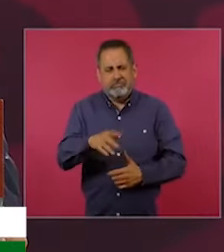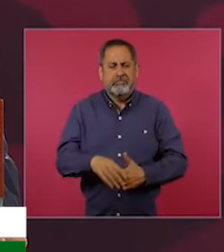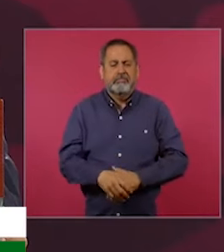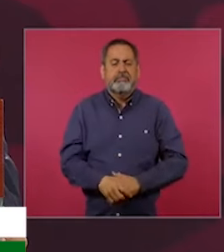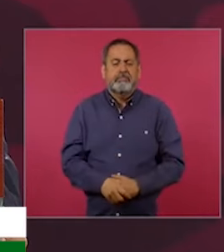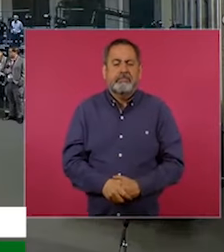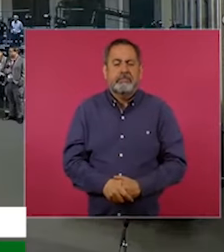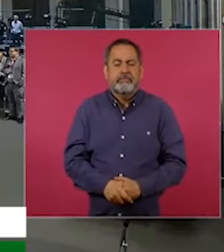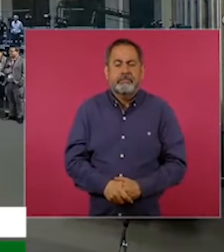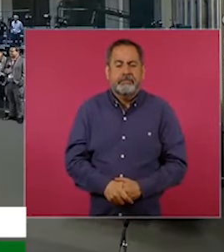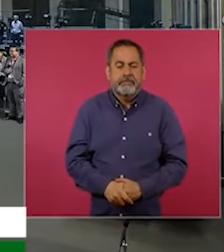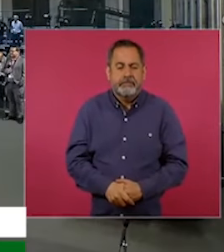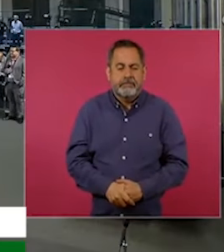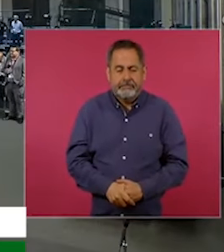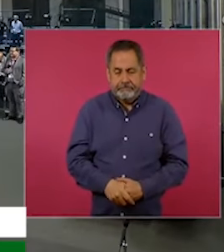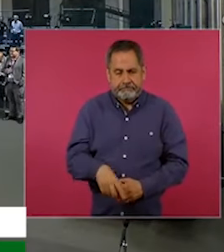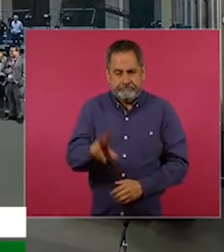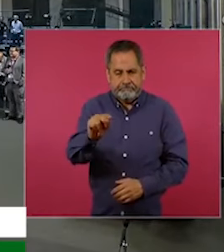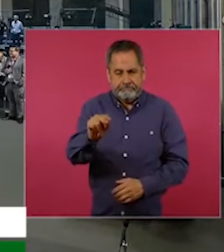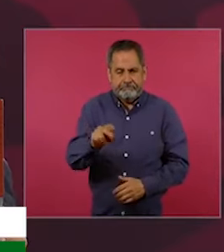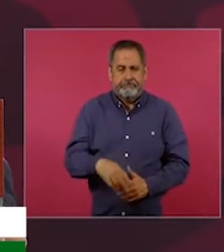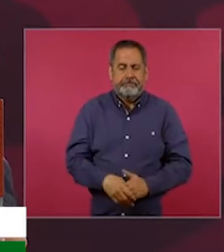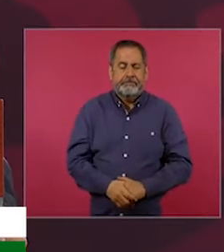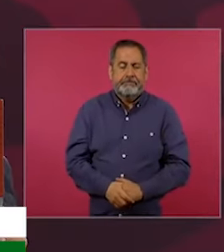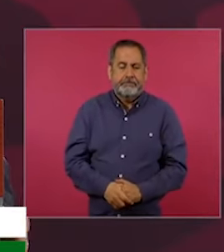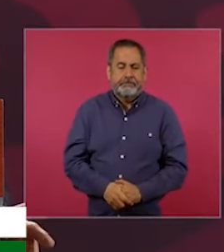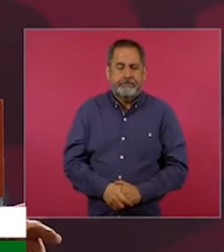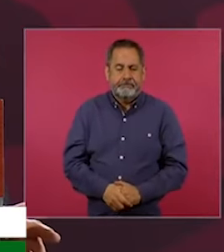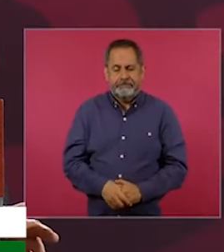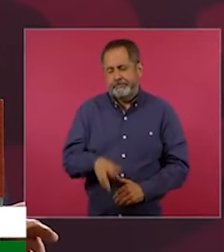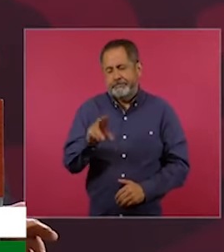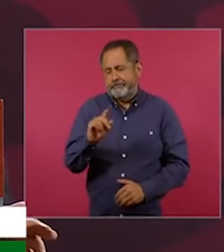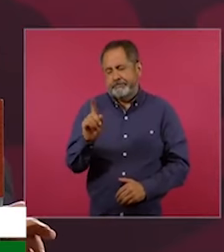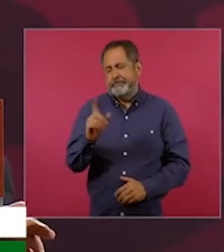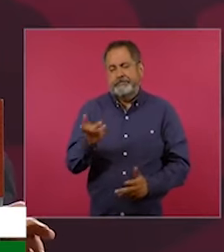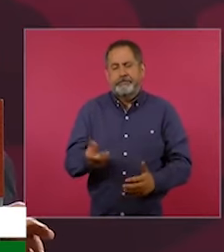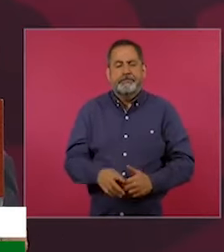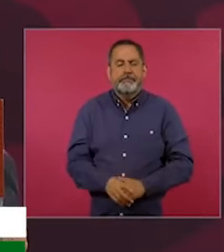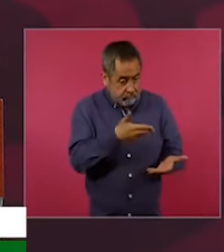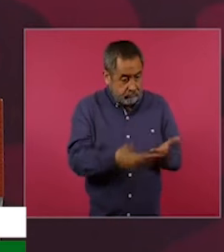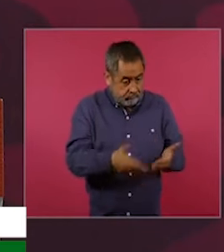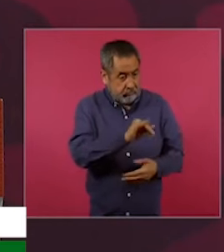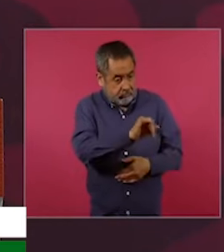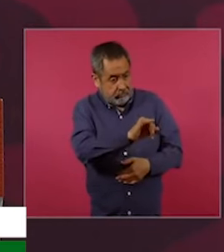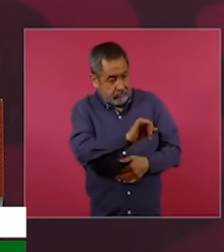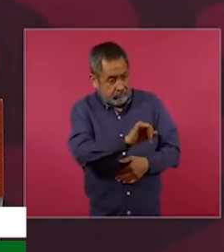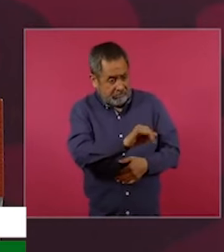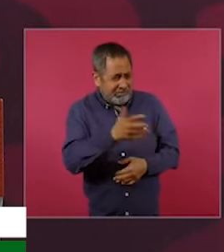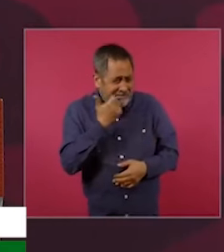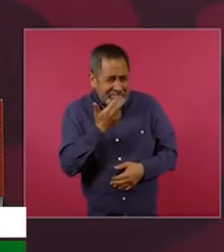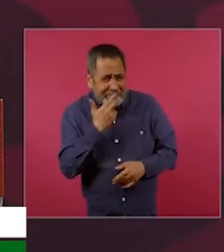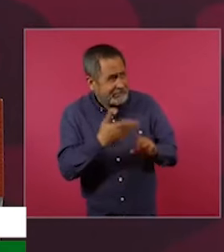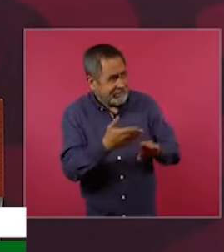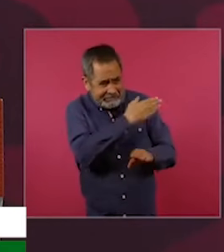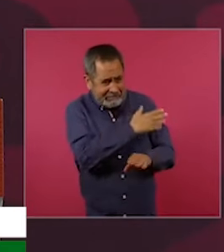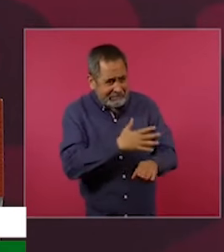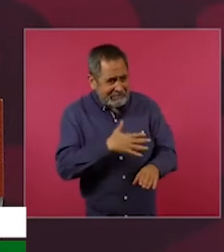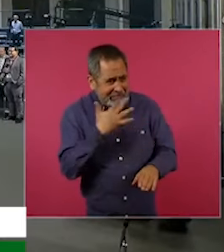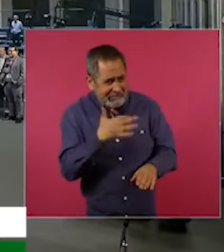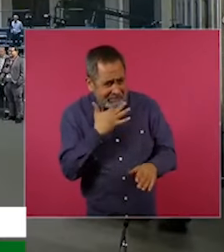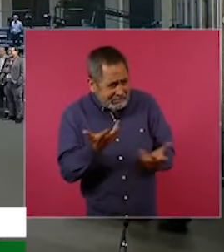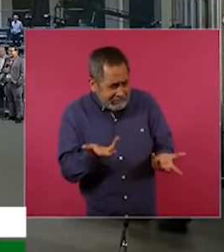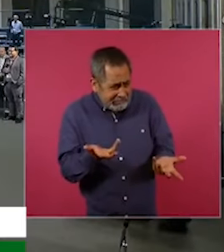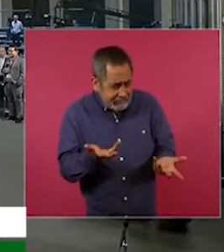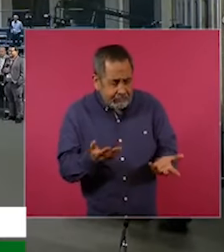López Obrador dio a conocer detalles acerca de la reunión que sostuvo con el empresario Carlos Slim este jueves en Palacio